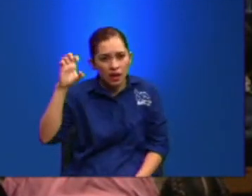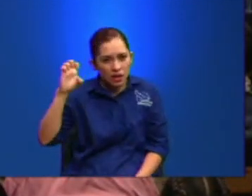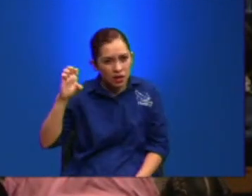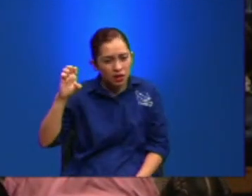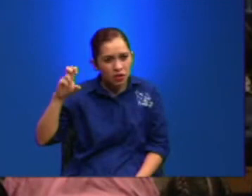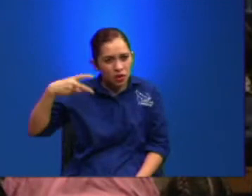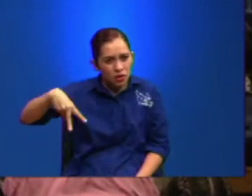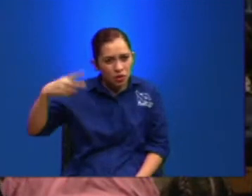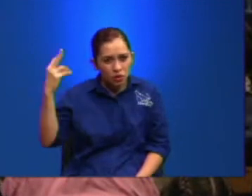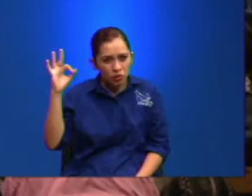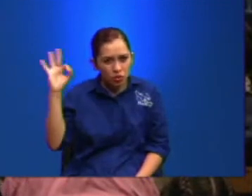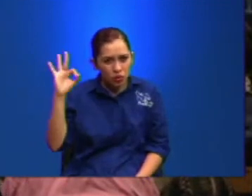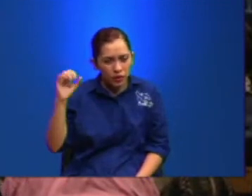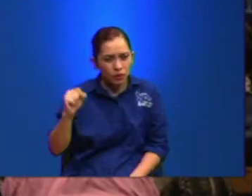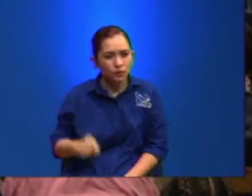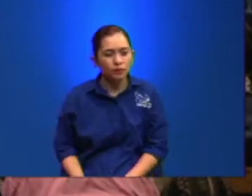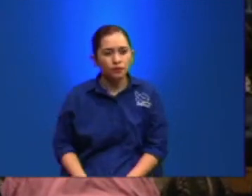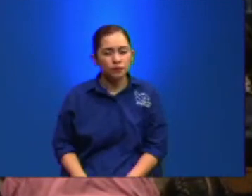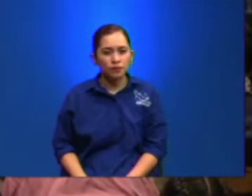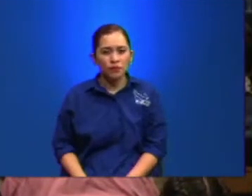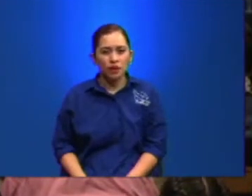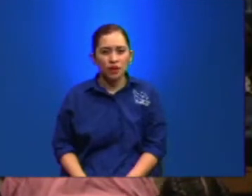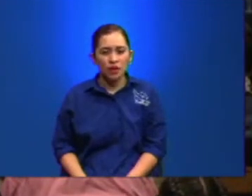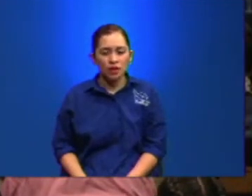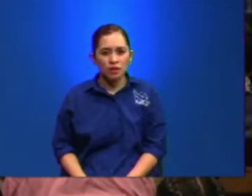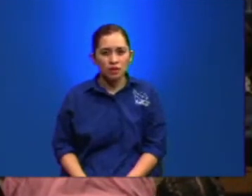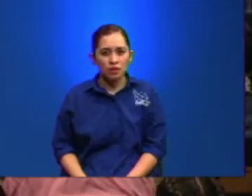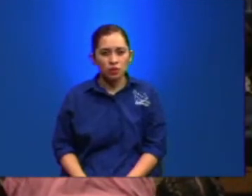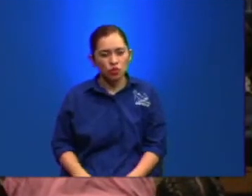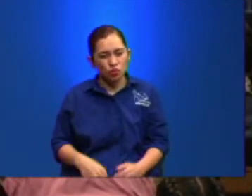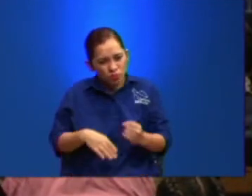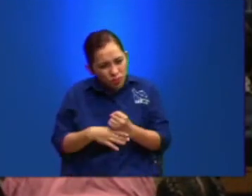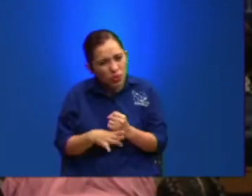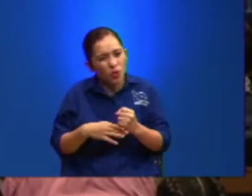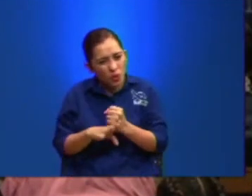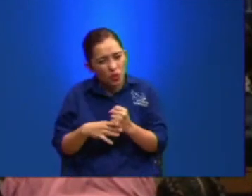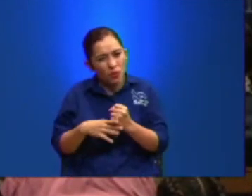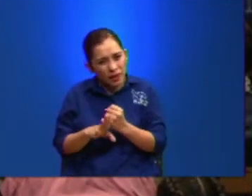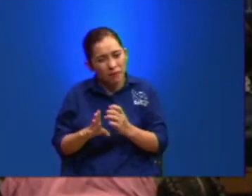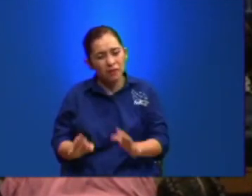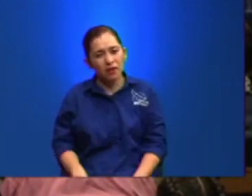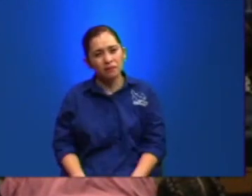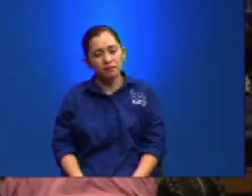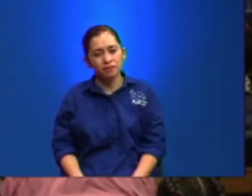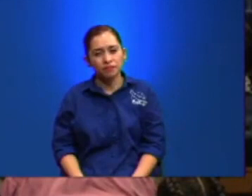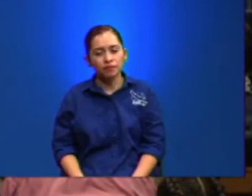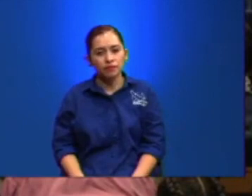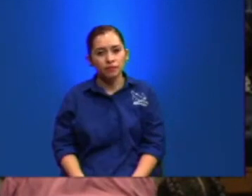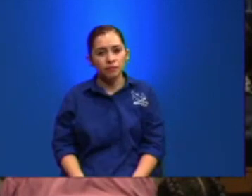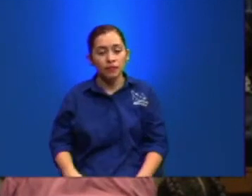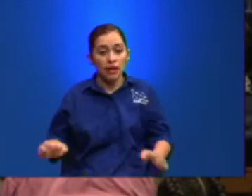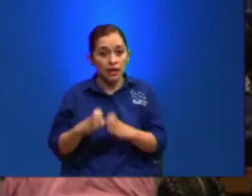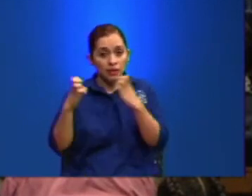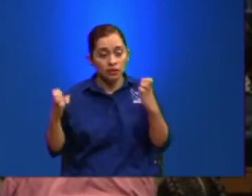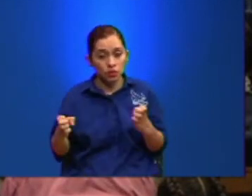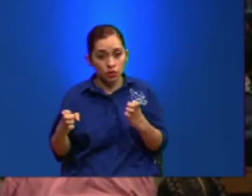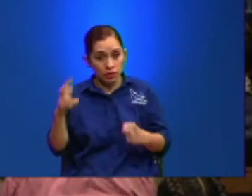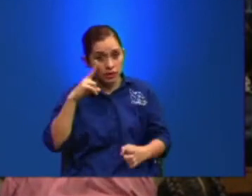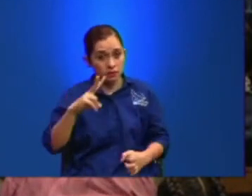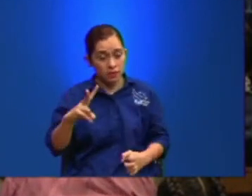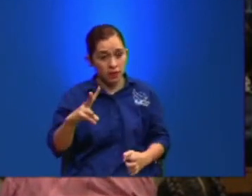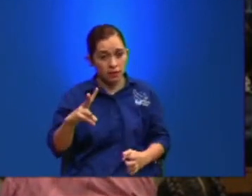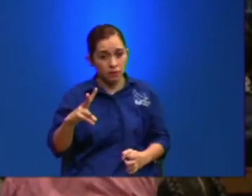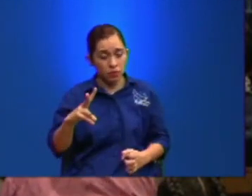que el amor verdadero este es un enemigo de la fuerza más poderosa de toda la creación entonces miremos